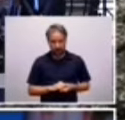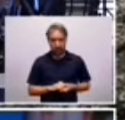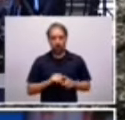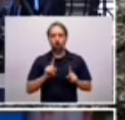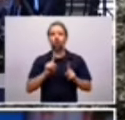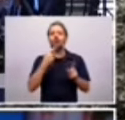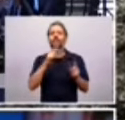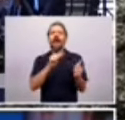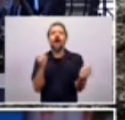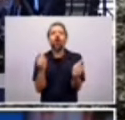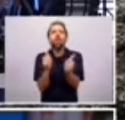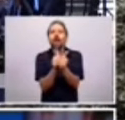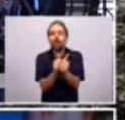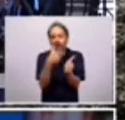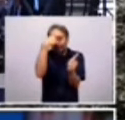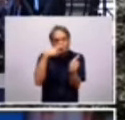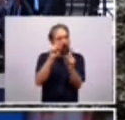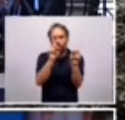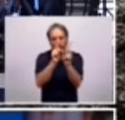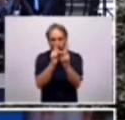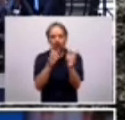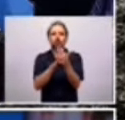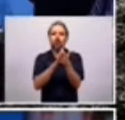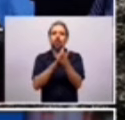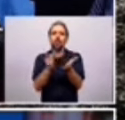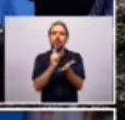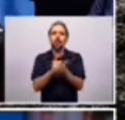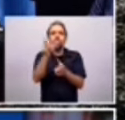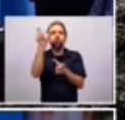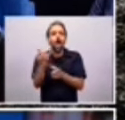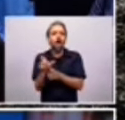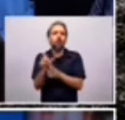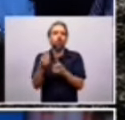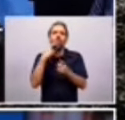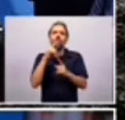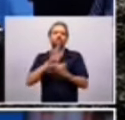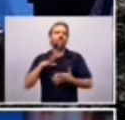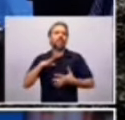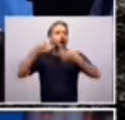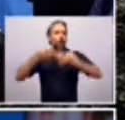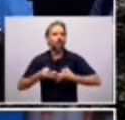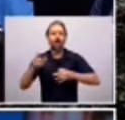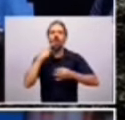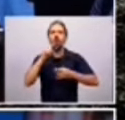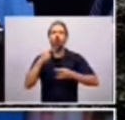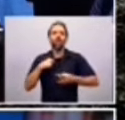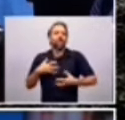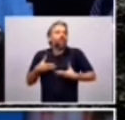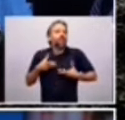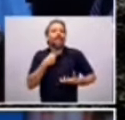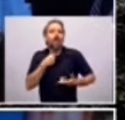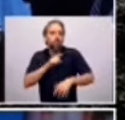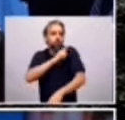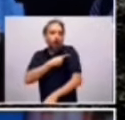Estado. Como respuesta, hoy el proyecto de ley ómnibus lo que dice es: sí, va a haber un montón de trabajadores estatales que